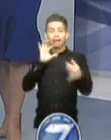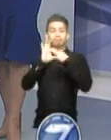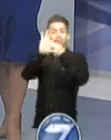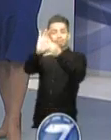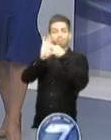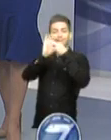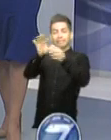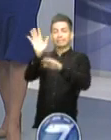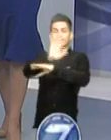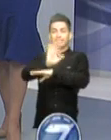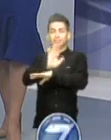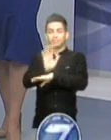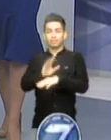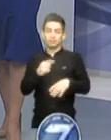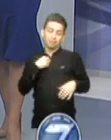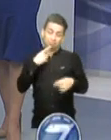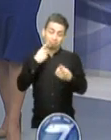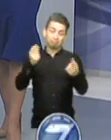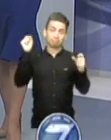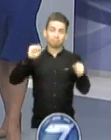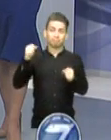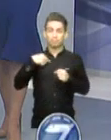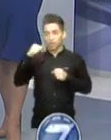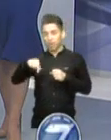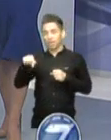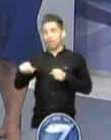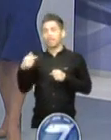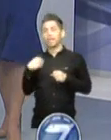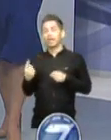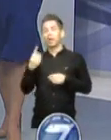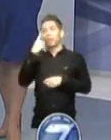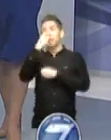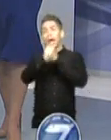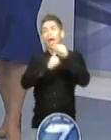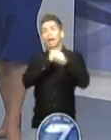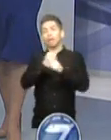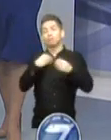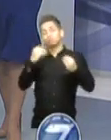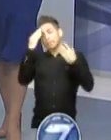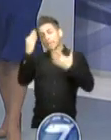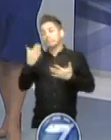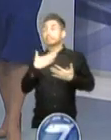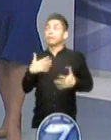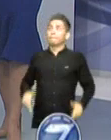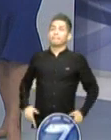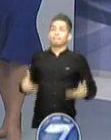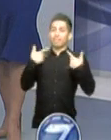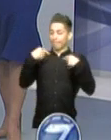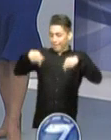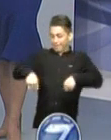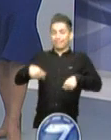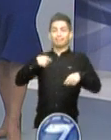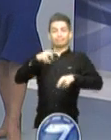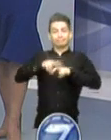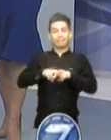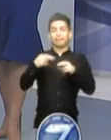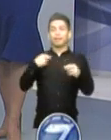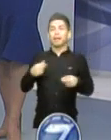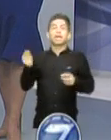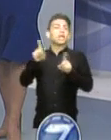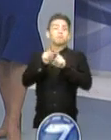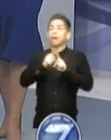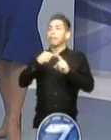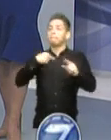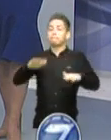y se los puedo decir precisamente hoy a un año de poder agradecer mi vida y de estar aquí que es mi casa verdaderamente nada hubiera haciendo